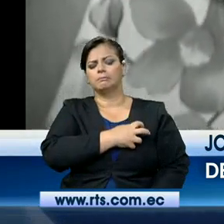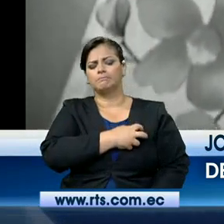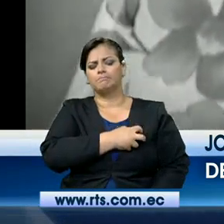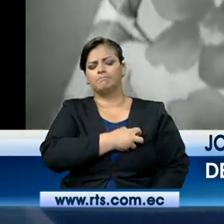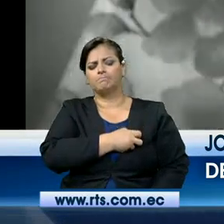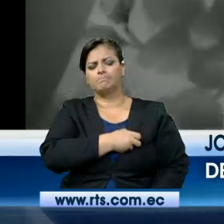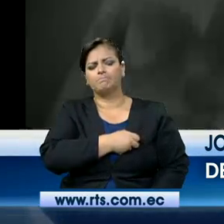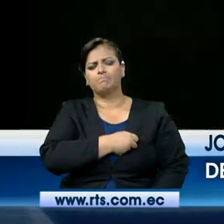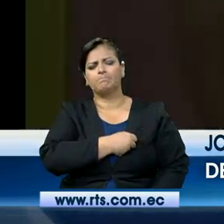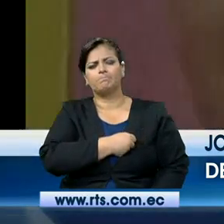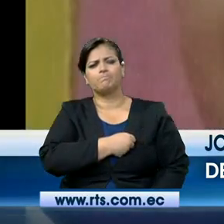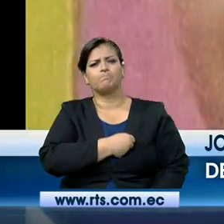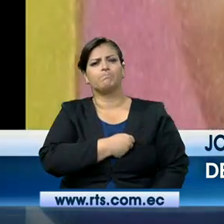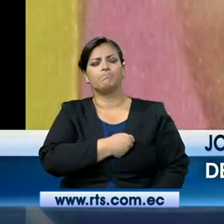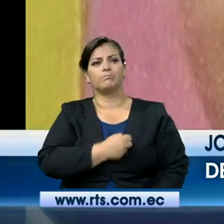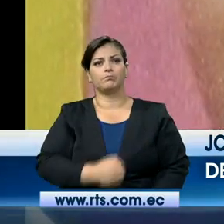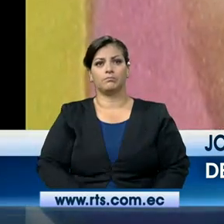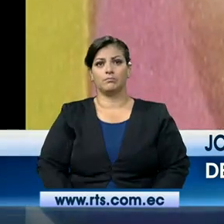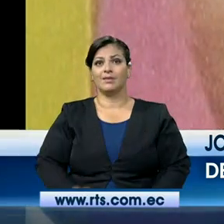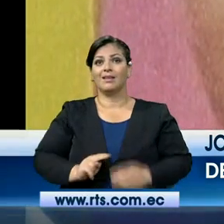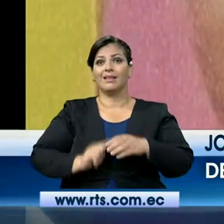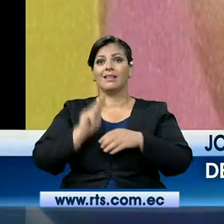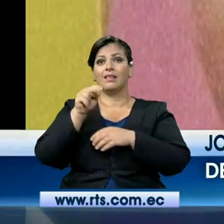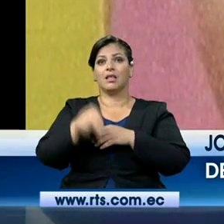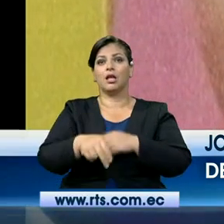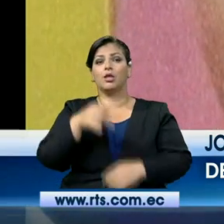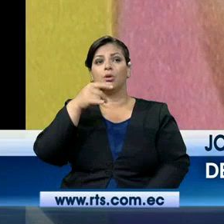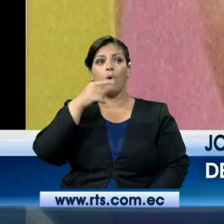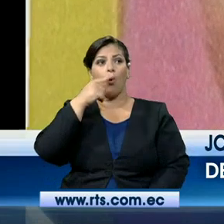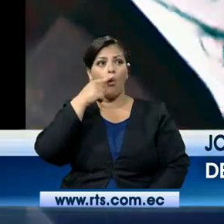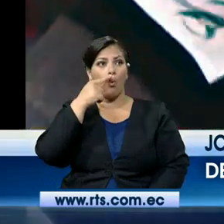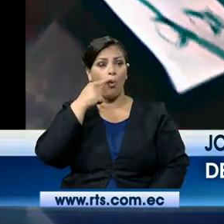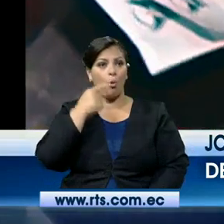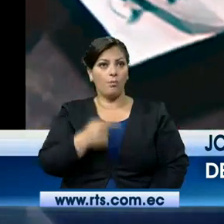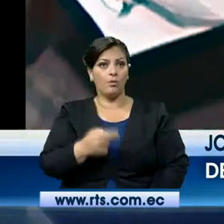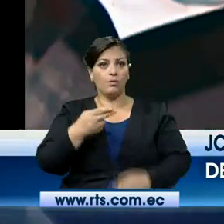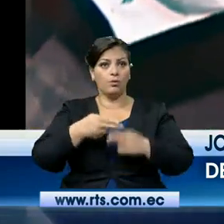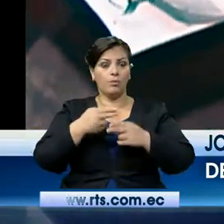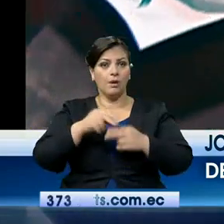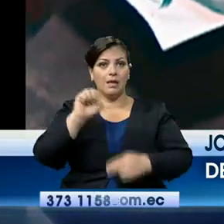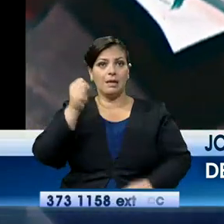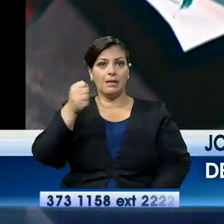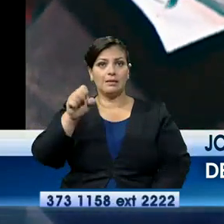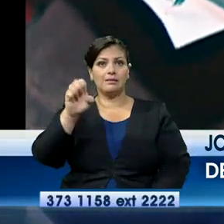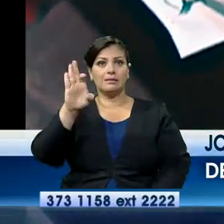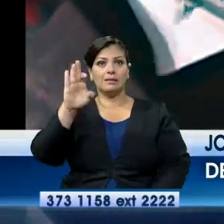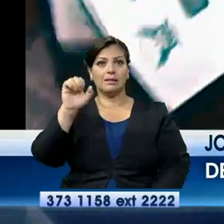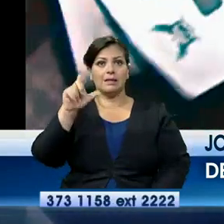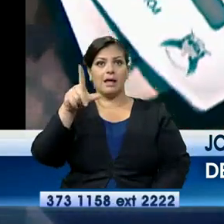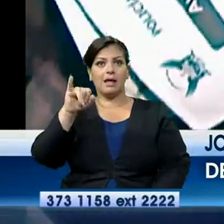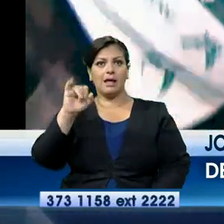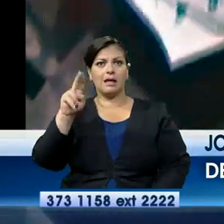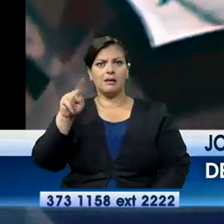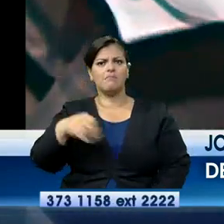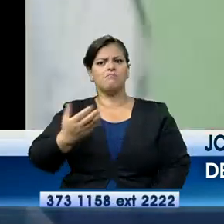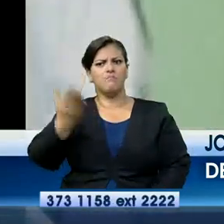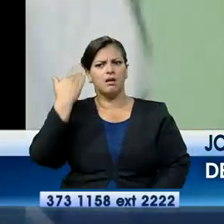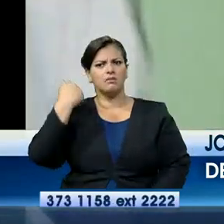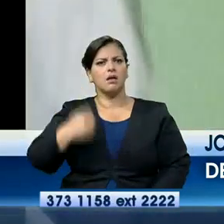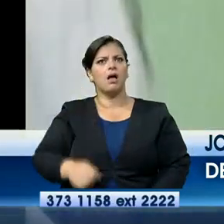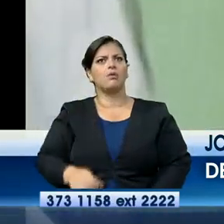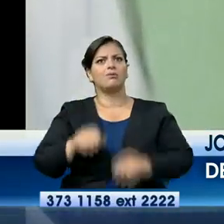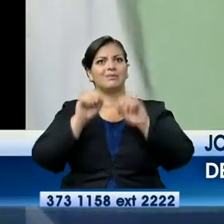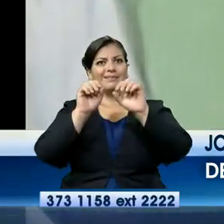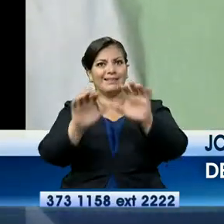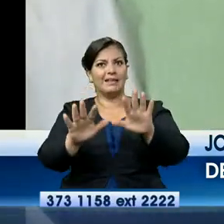Su nieto Stalin Yapa Murillo está desaparecido desde el pasado 16 de septiembre. La preocupación se